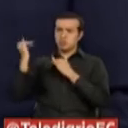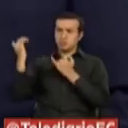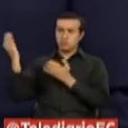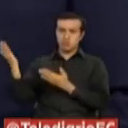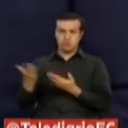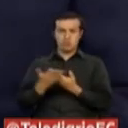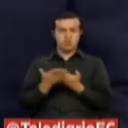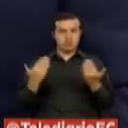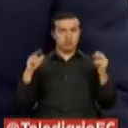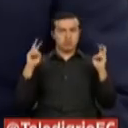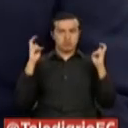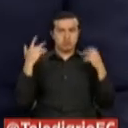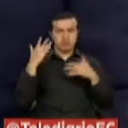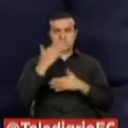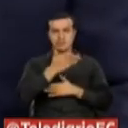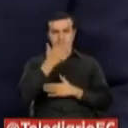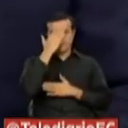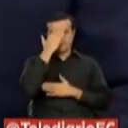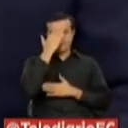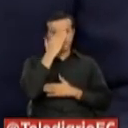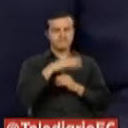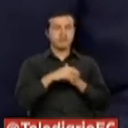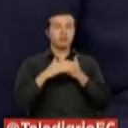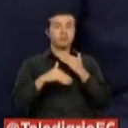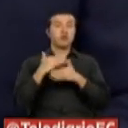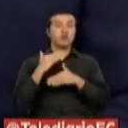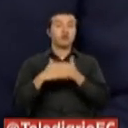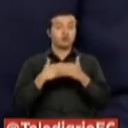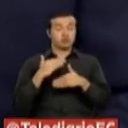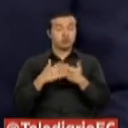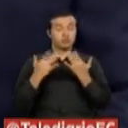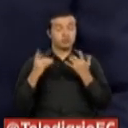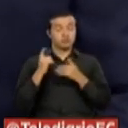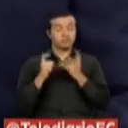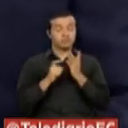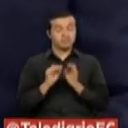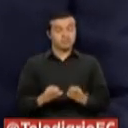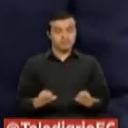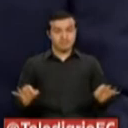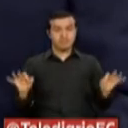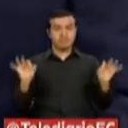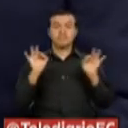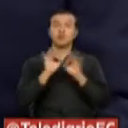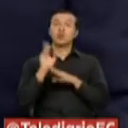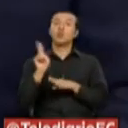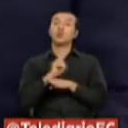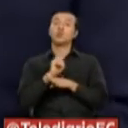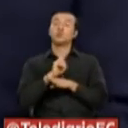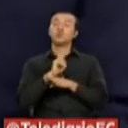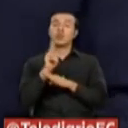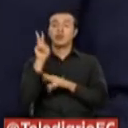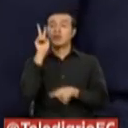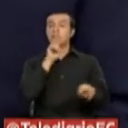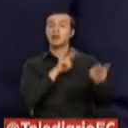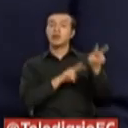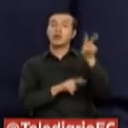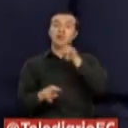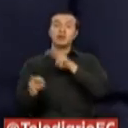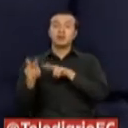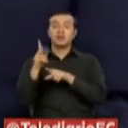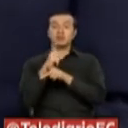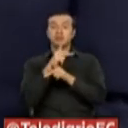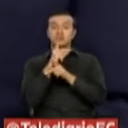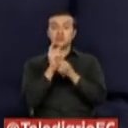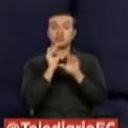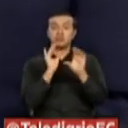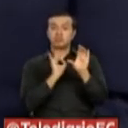esta mañana. El tema ya lo han escuchado ustedes, los procedimientos que deberían utilizarse para la evaluación que el Consejo